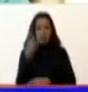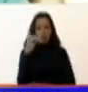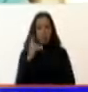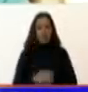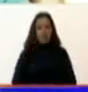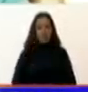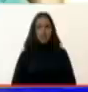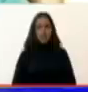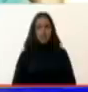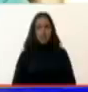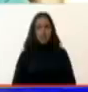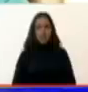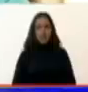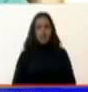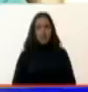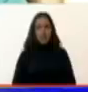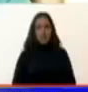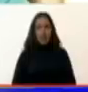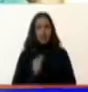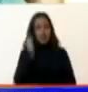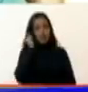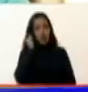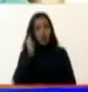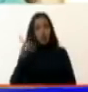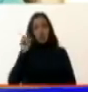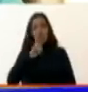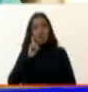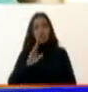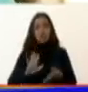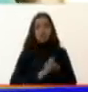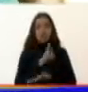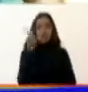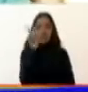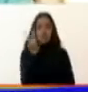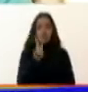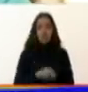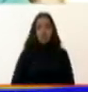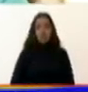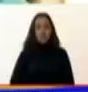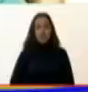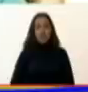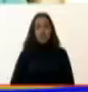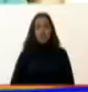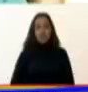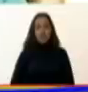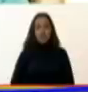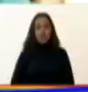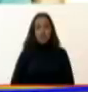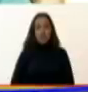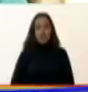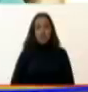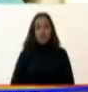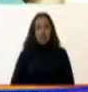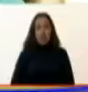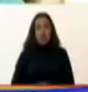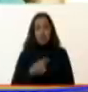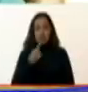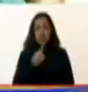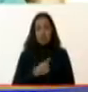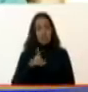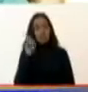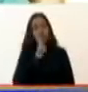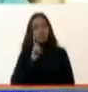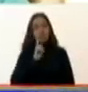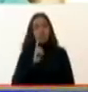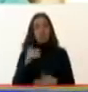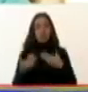Michelle Bachelet miente sobre Venezuela, miente descaradamente sobre Venezuela, ofende al pueblo de Venezuela con sus